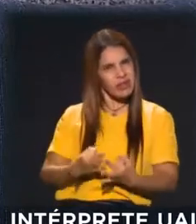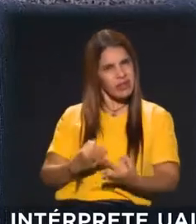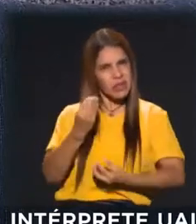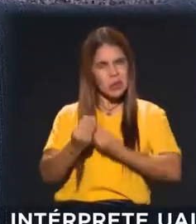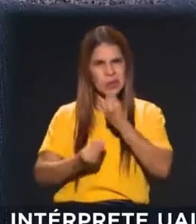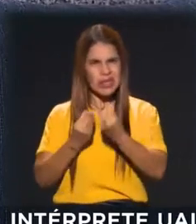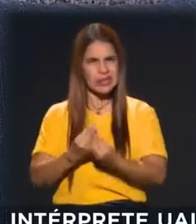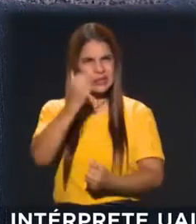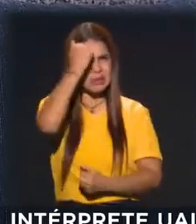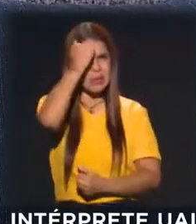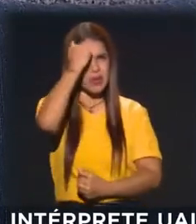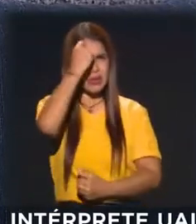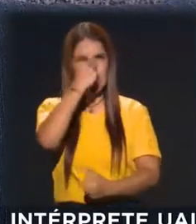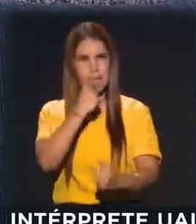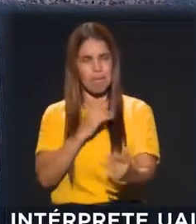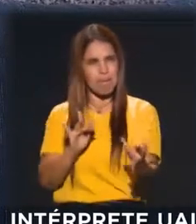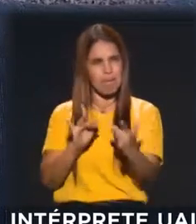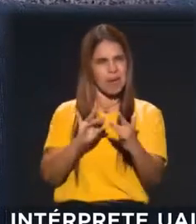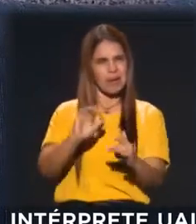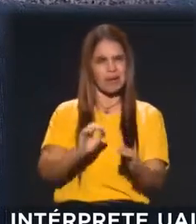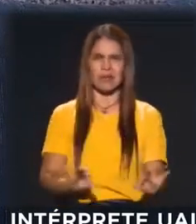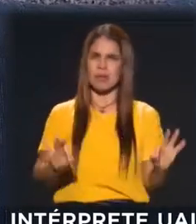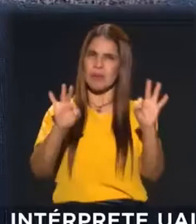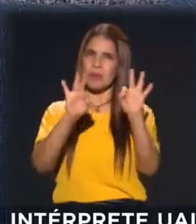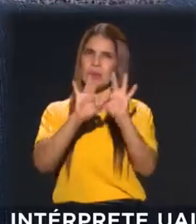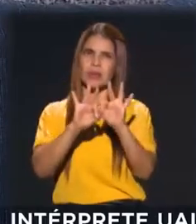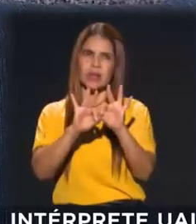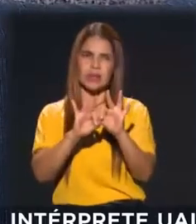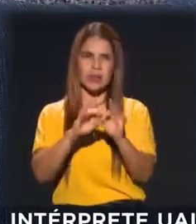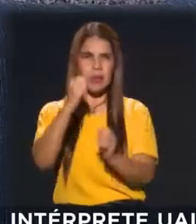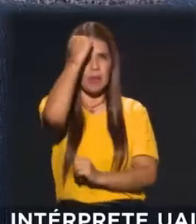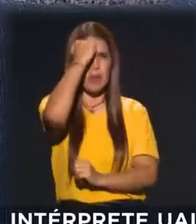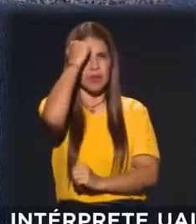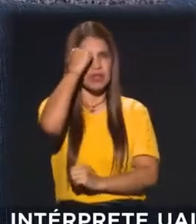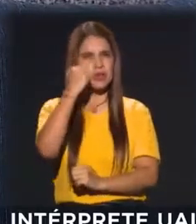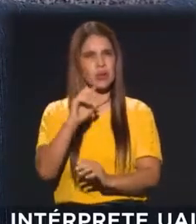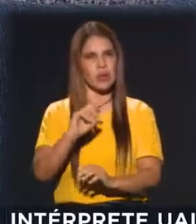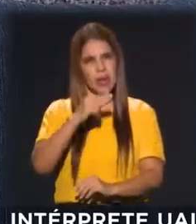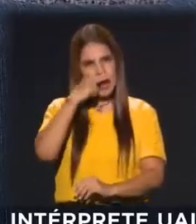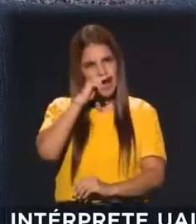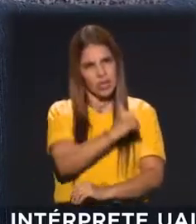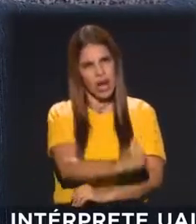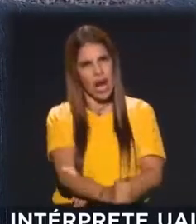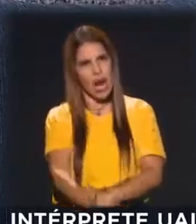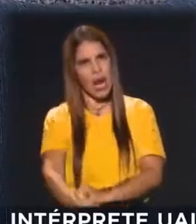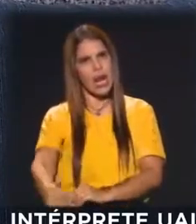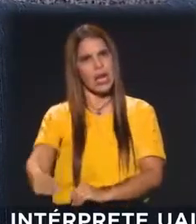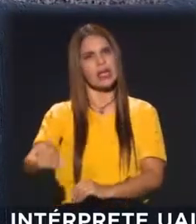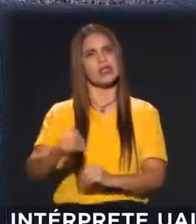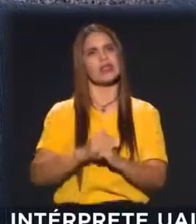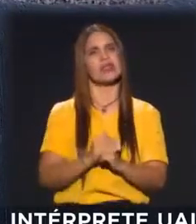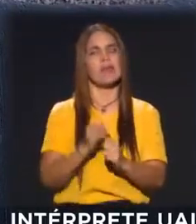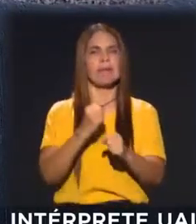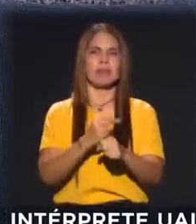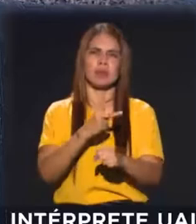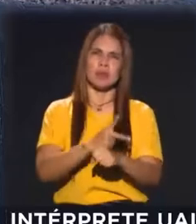que significa la trascendencia de ser un profesor, un maestro en primera infancia. Quiero ofrecer una